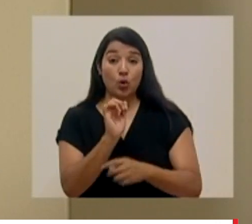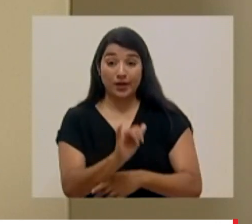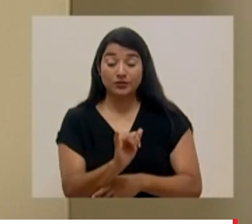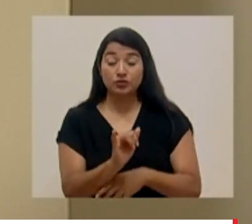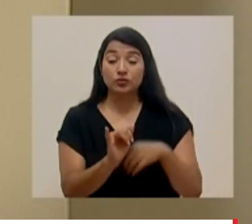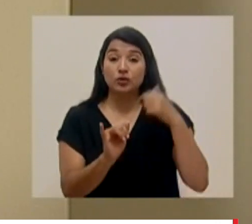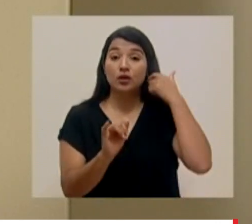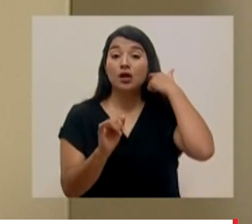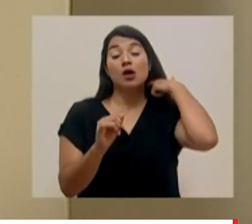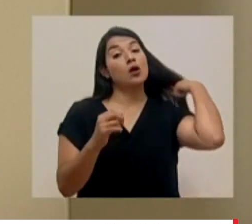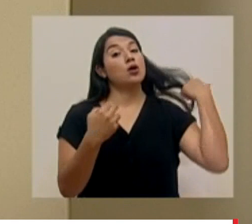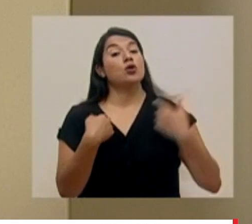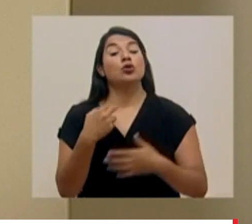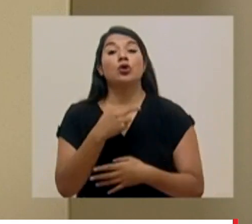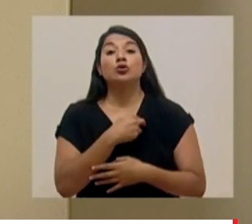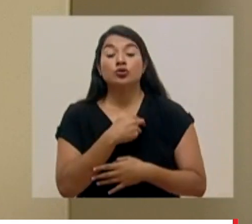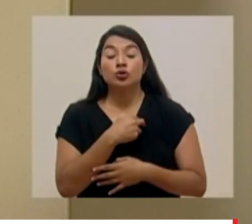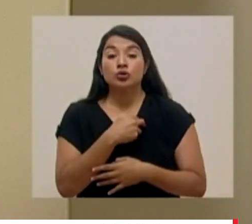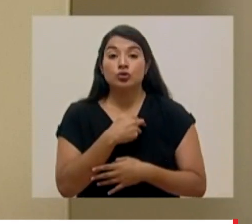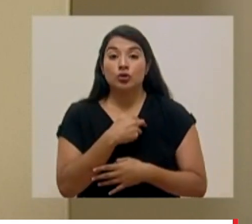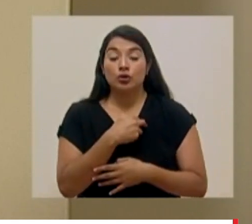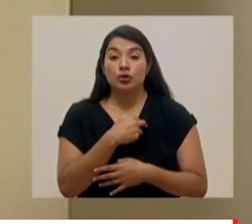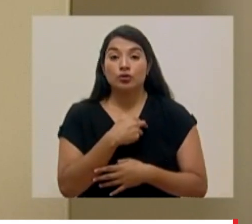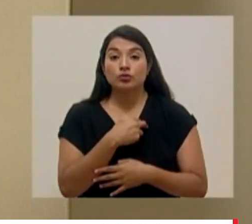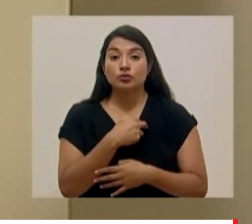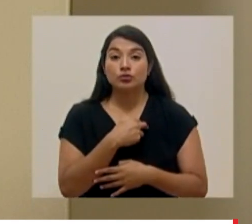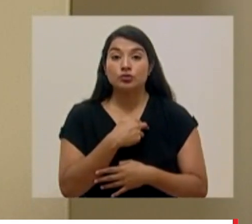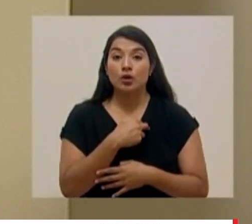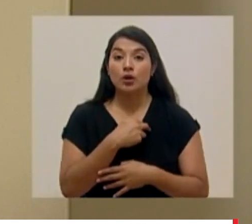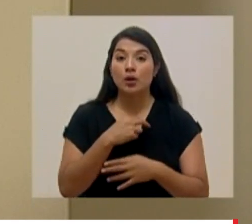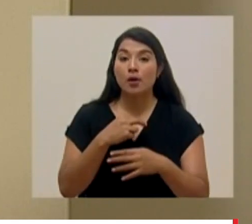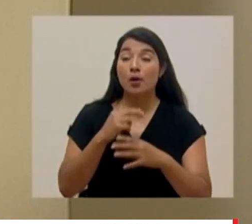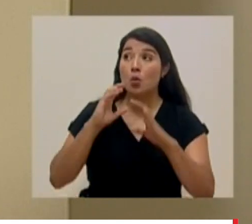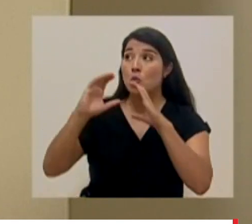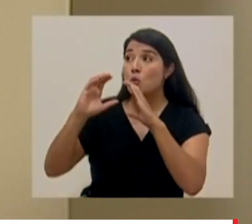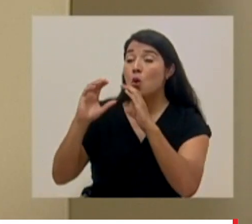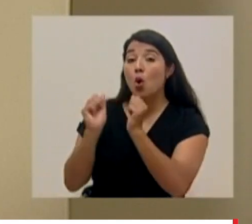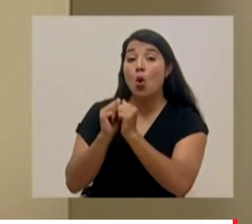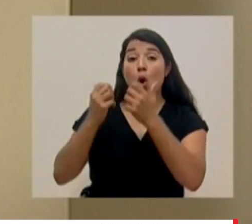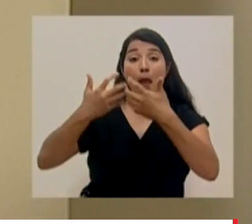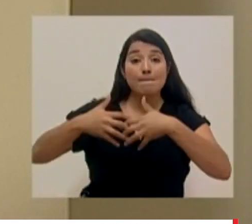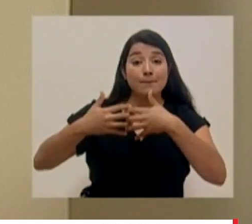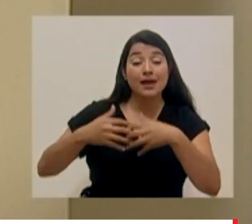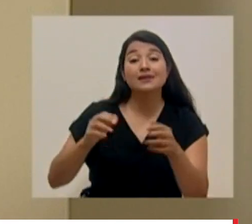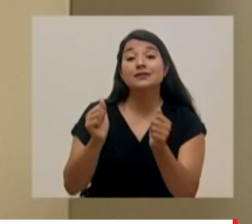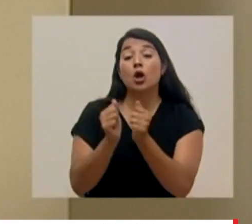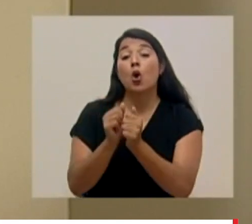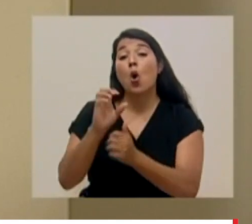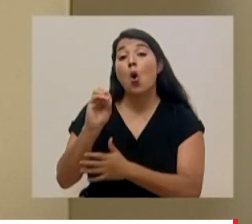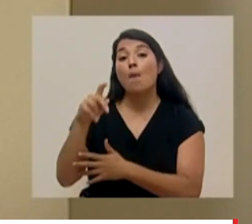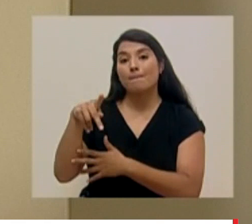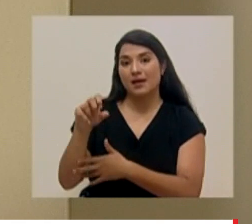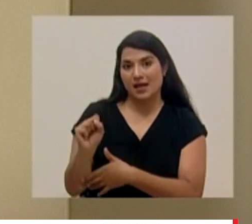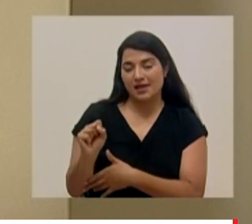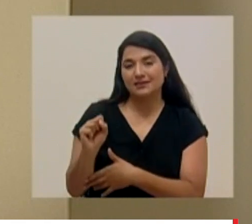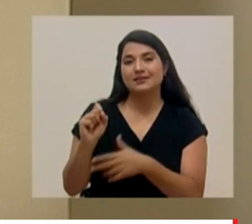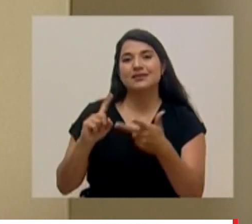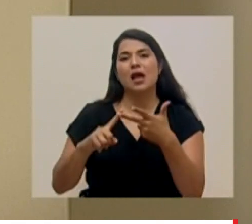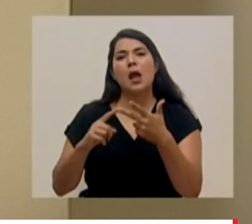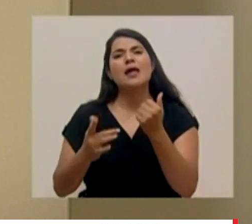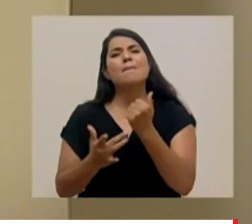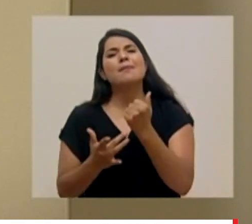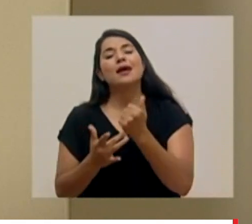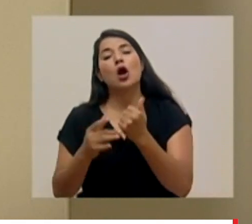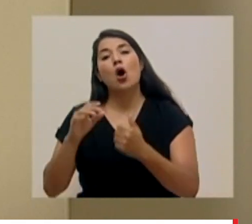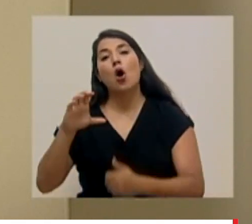es, o sea, que estamos explorando a través de las empresas, pero también a través de la OPS, ¿verdad?, lo que es el mecanismo de COVAX, que es un